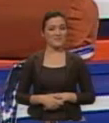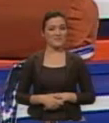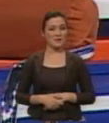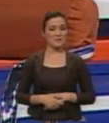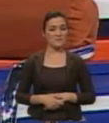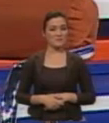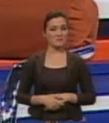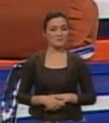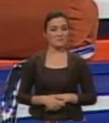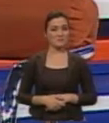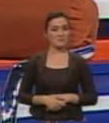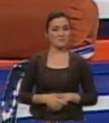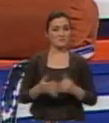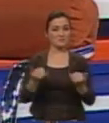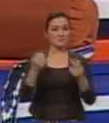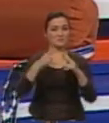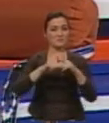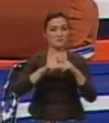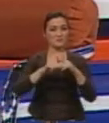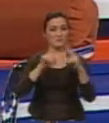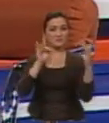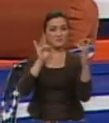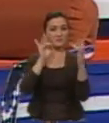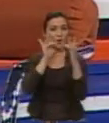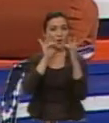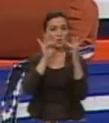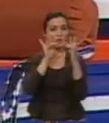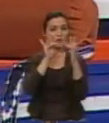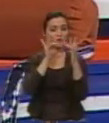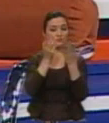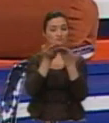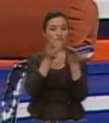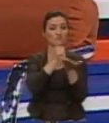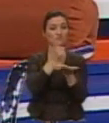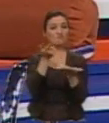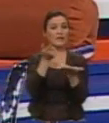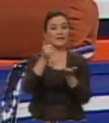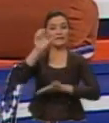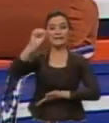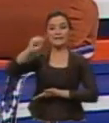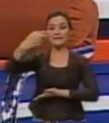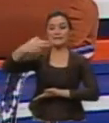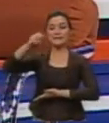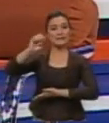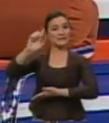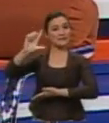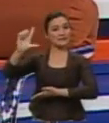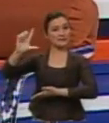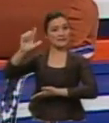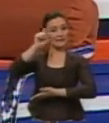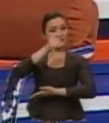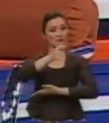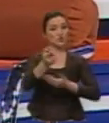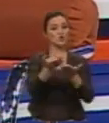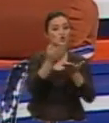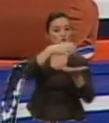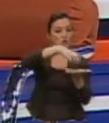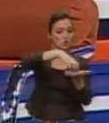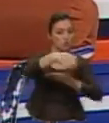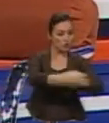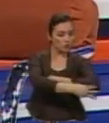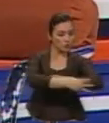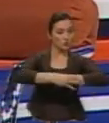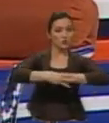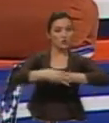En este momento vamos a iniciar contactándonos con Shell en la provincia de Pastaza. Ahí está nuestra compañera Andrea Samaniego para darnos